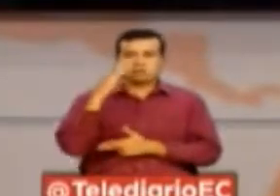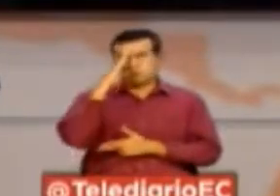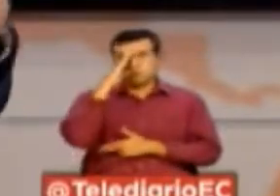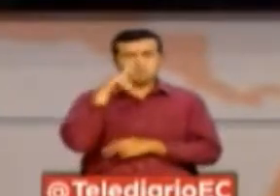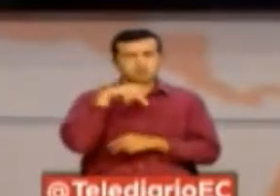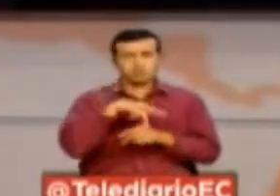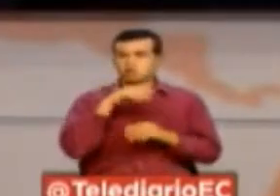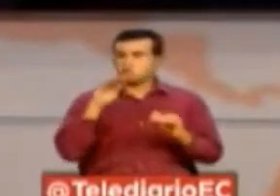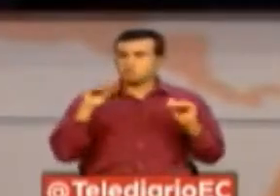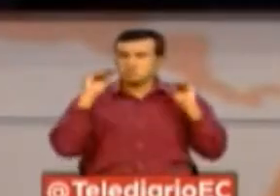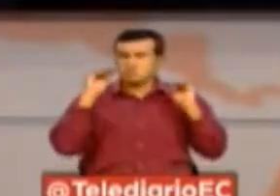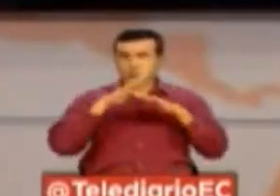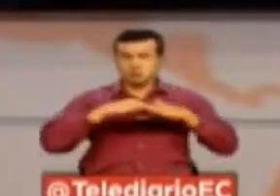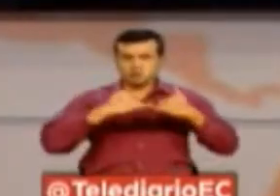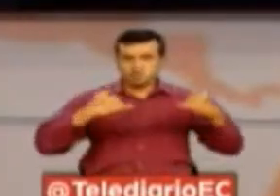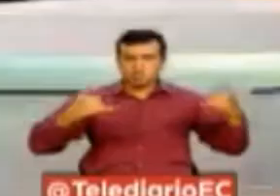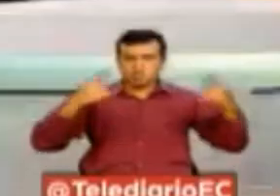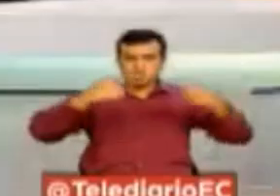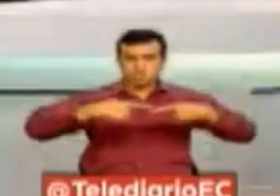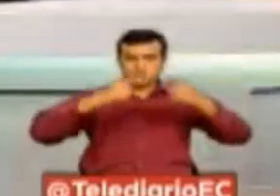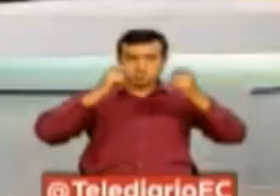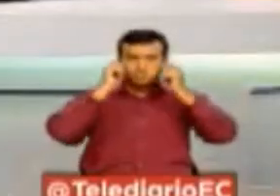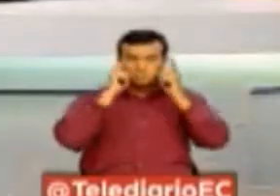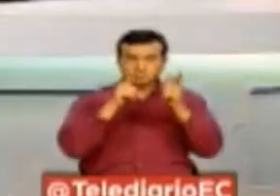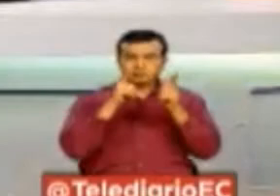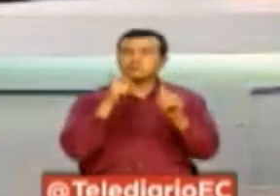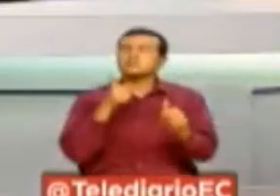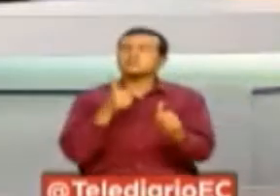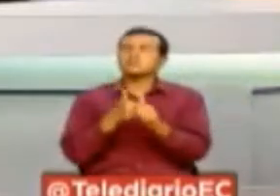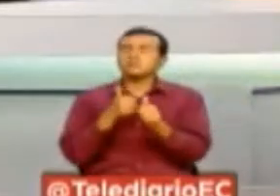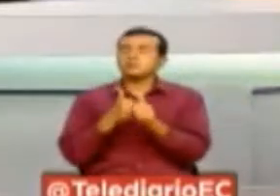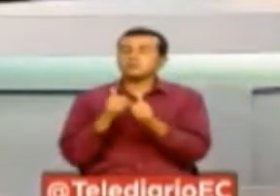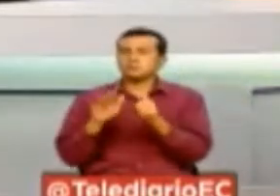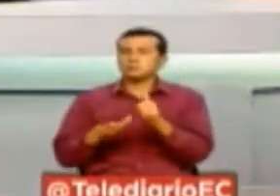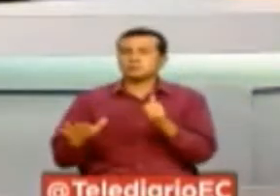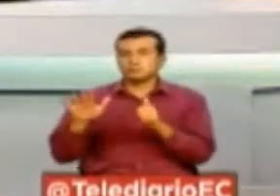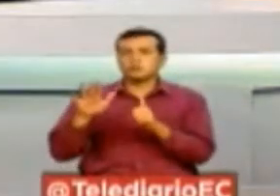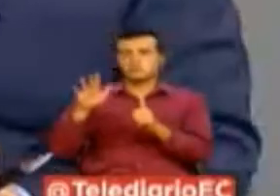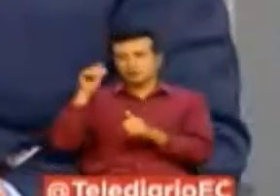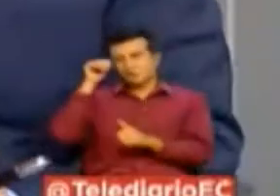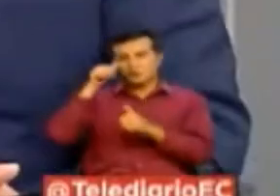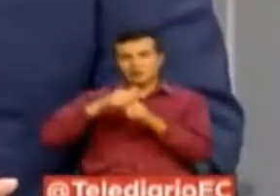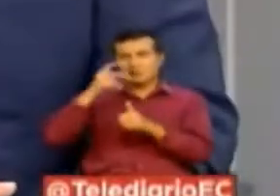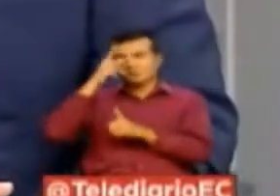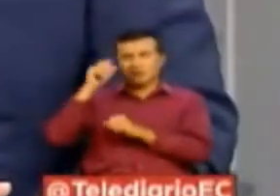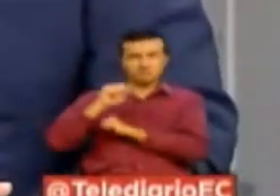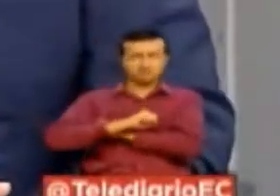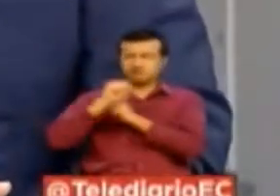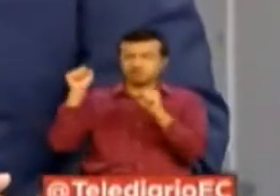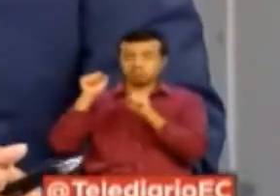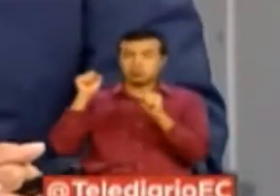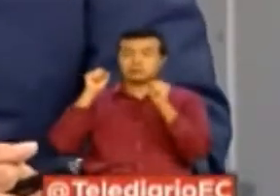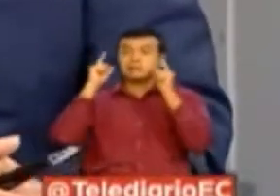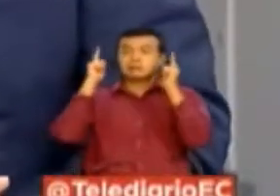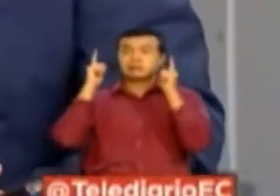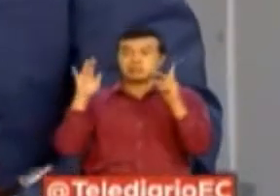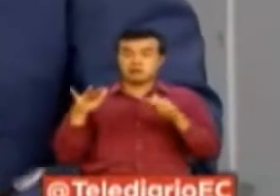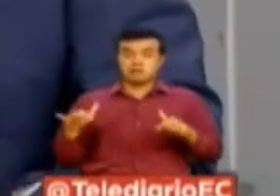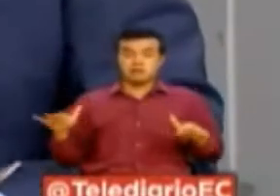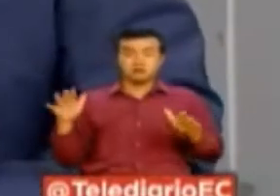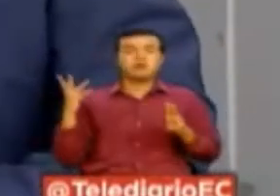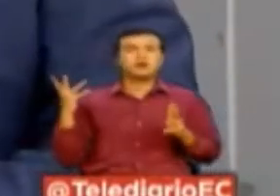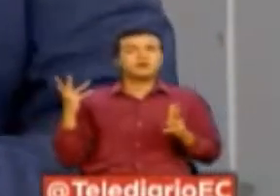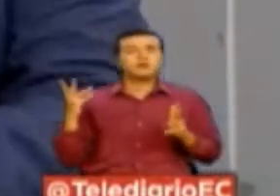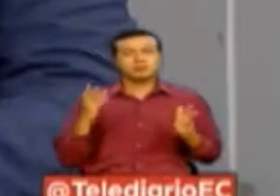como de la policía nacional en la frontera ahora de cara al atentado de san lorenzo que marcó en una alerta de seguridad para nuestro país en